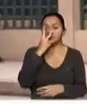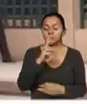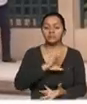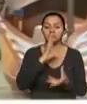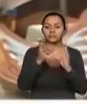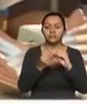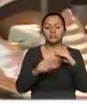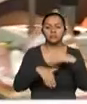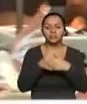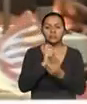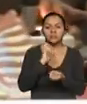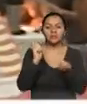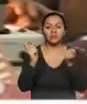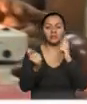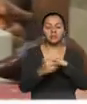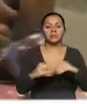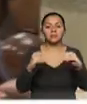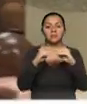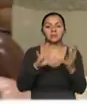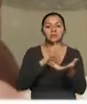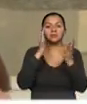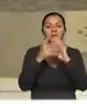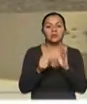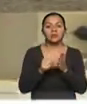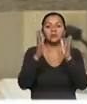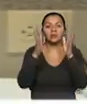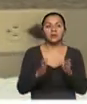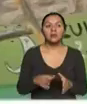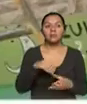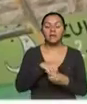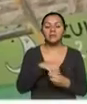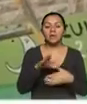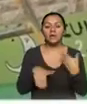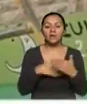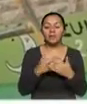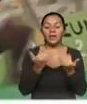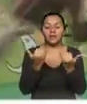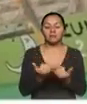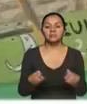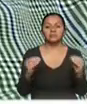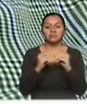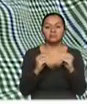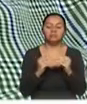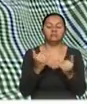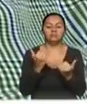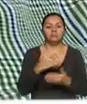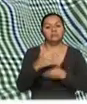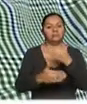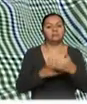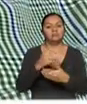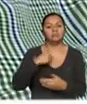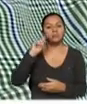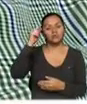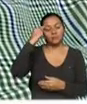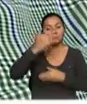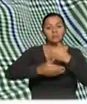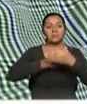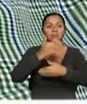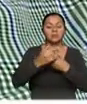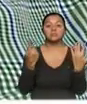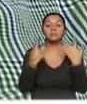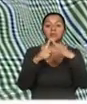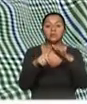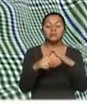proceso de cambio emprendido por la Revolución Ciudadana como inspirador para la región. Un gobierno